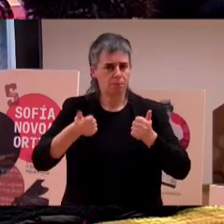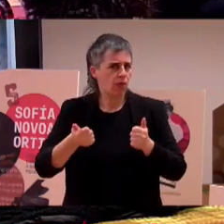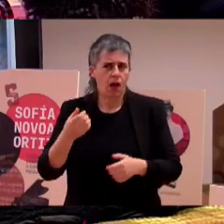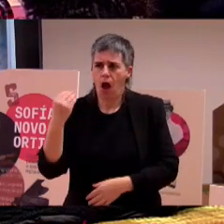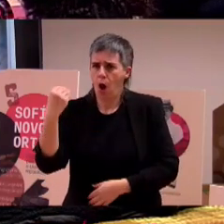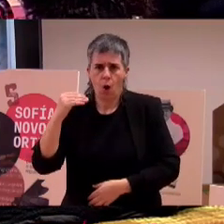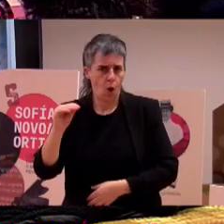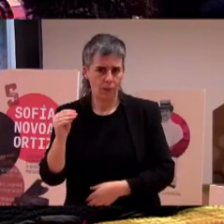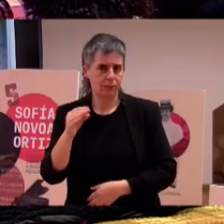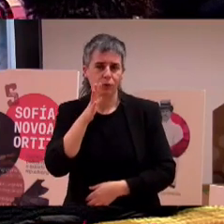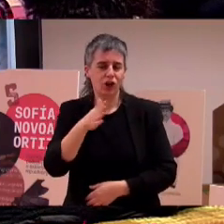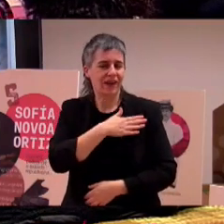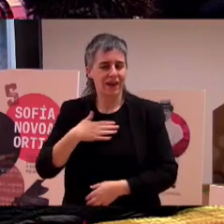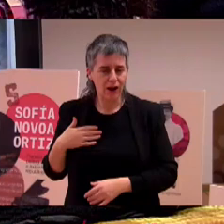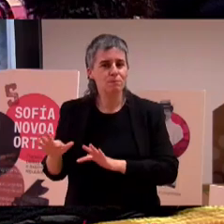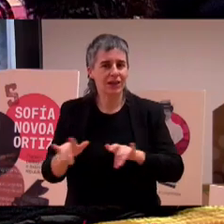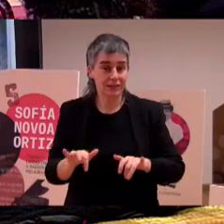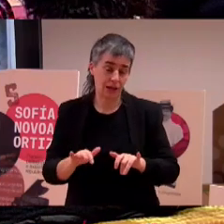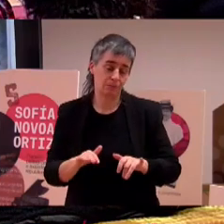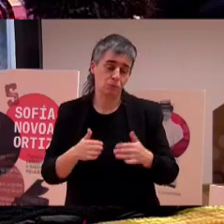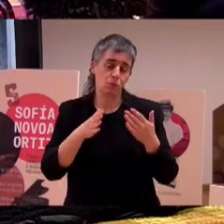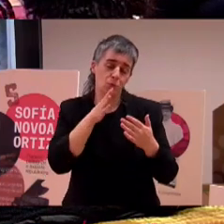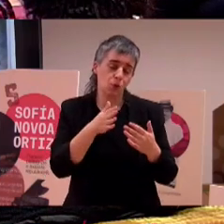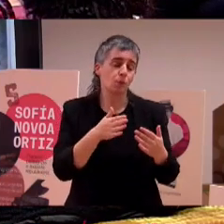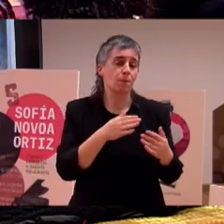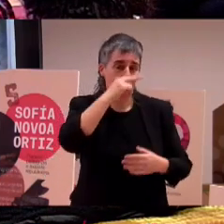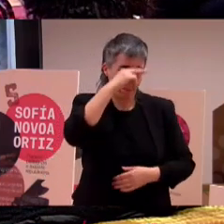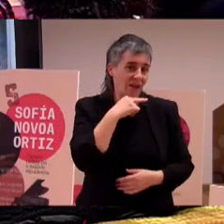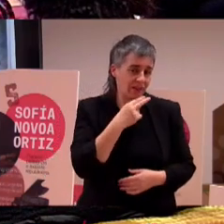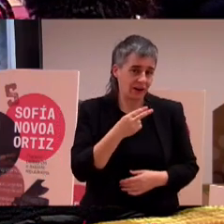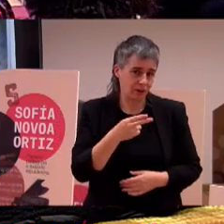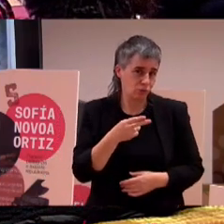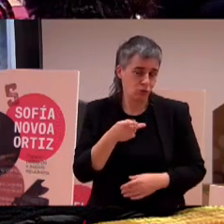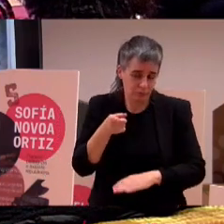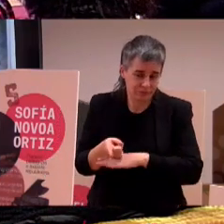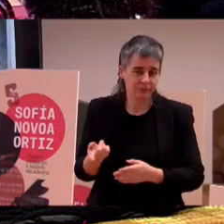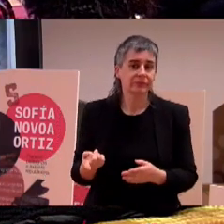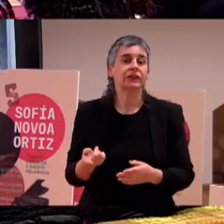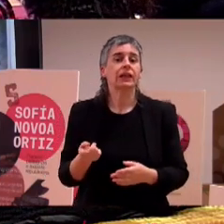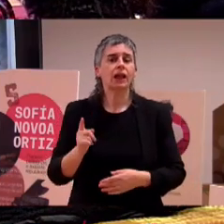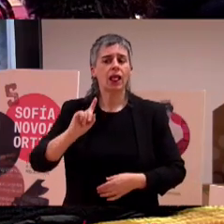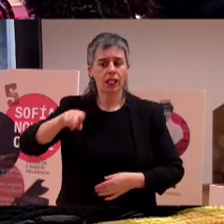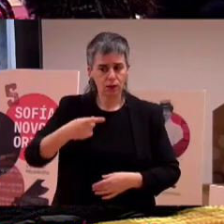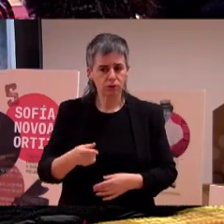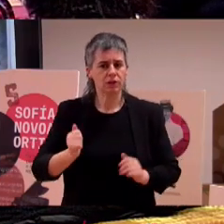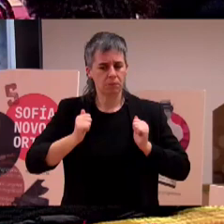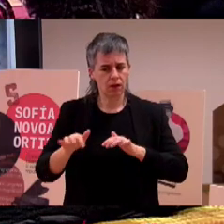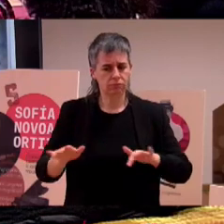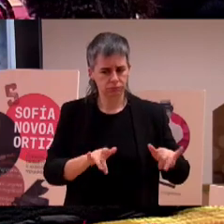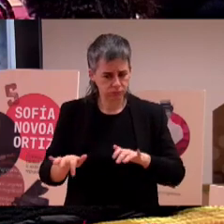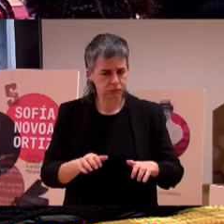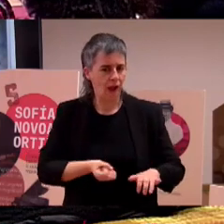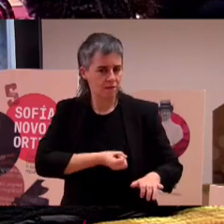era ser pianista. Anos despois sería pedagoga por elección propia e finalmente exiliada polas circunstancias